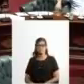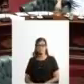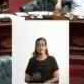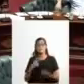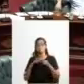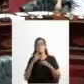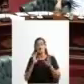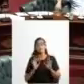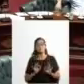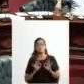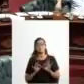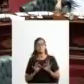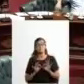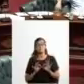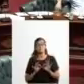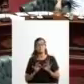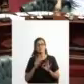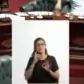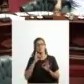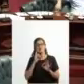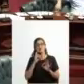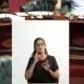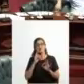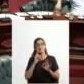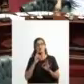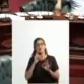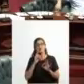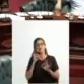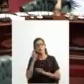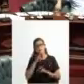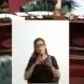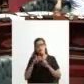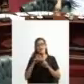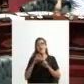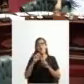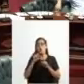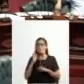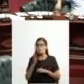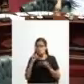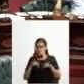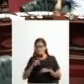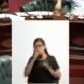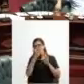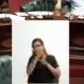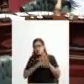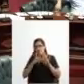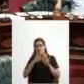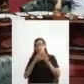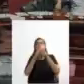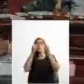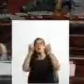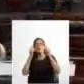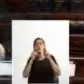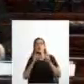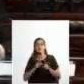Pero en especial se busque contra los productores nacionales y se olviden lo que han hecho